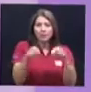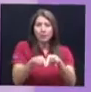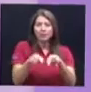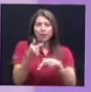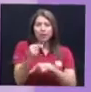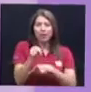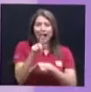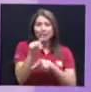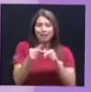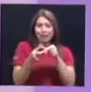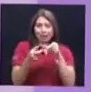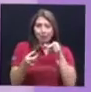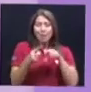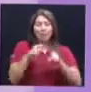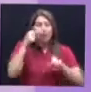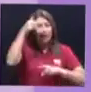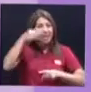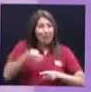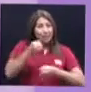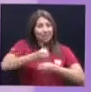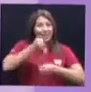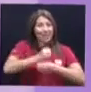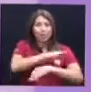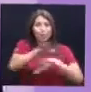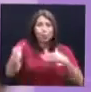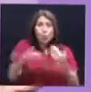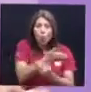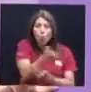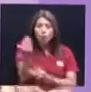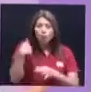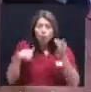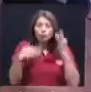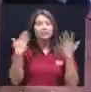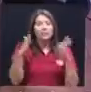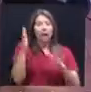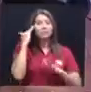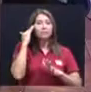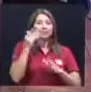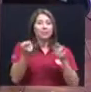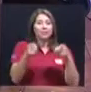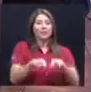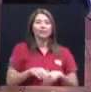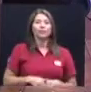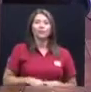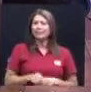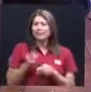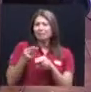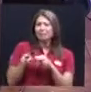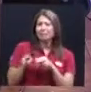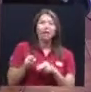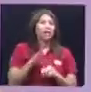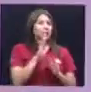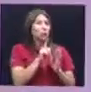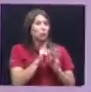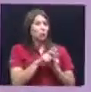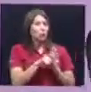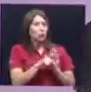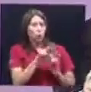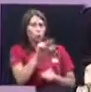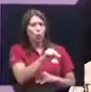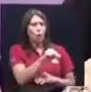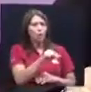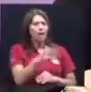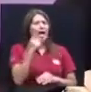creo que es una tarea de todos y todas porque ya estamos conscientes de que esto está pasando 5 segundos no 5 segundos No a mí me dicen en la